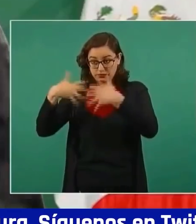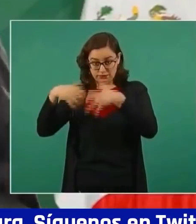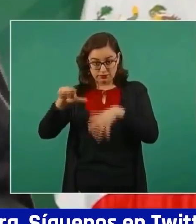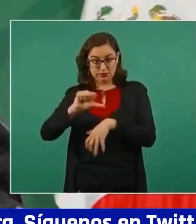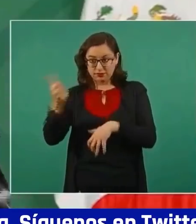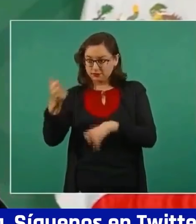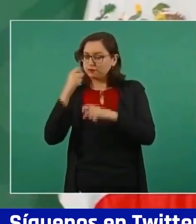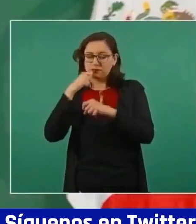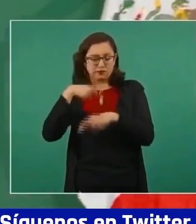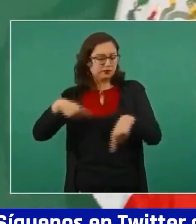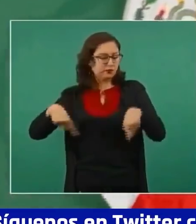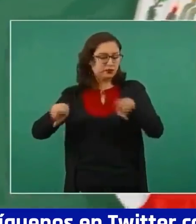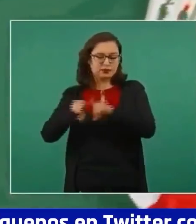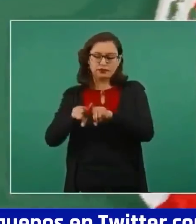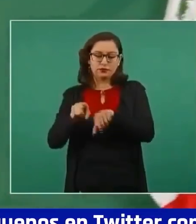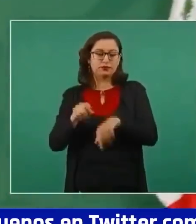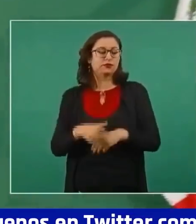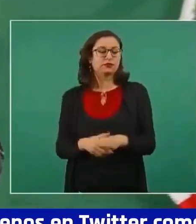Y cuando llevaron a